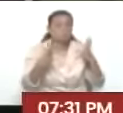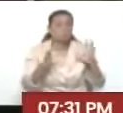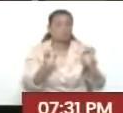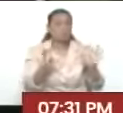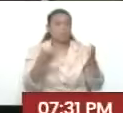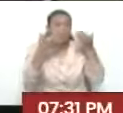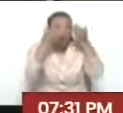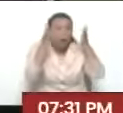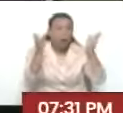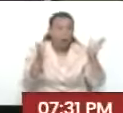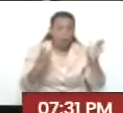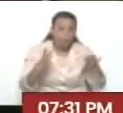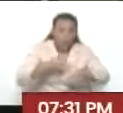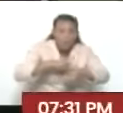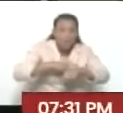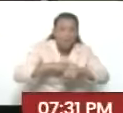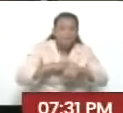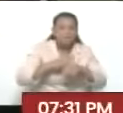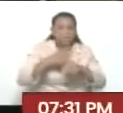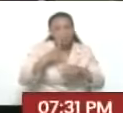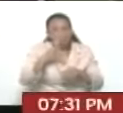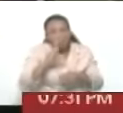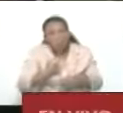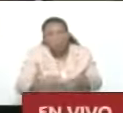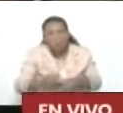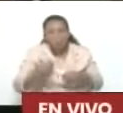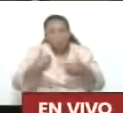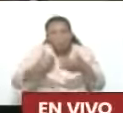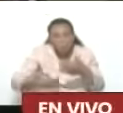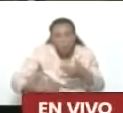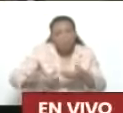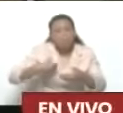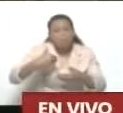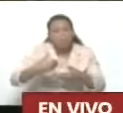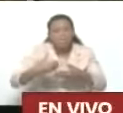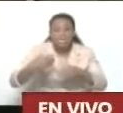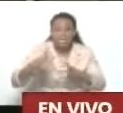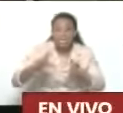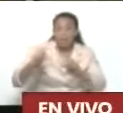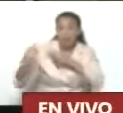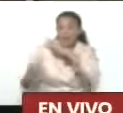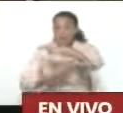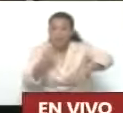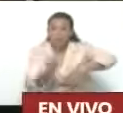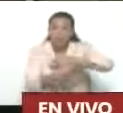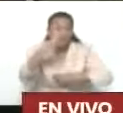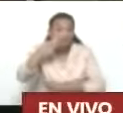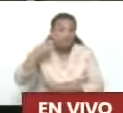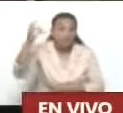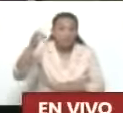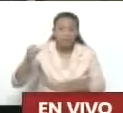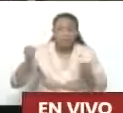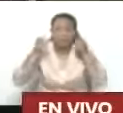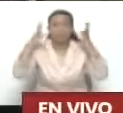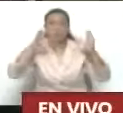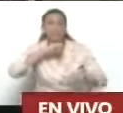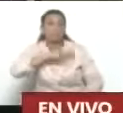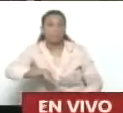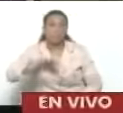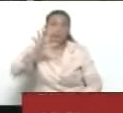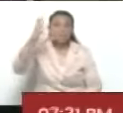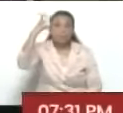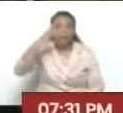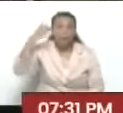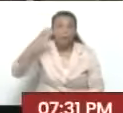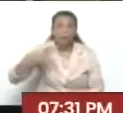luego que hay momentos donde los pueblos se duermen. Es y así. Decía que con la Revolución Francesa hay un despertar de la historia, cae la